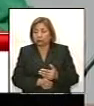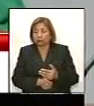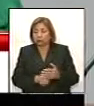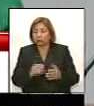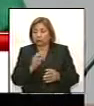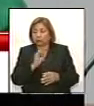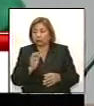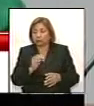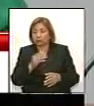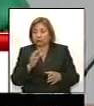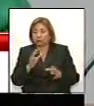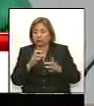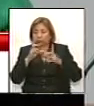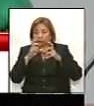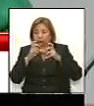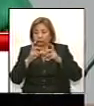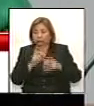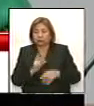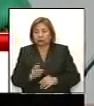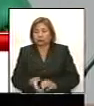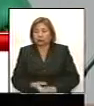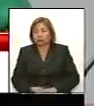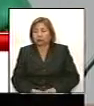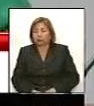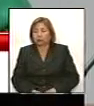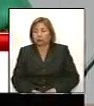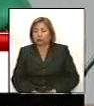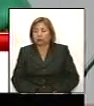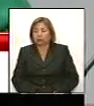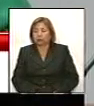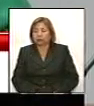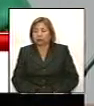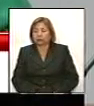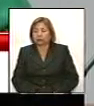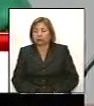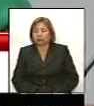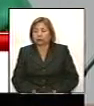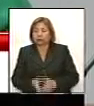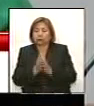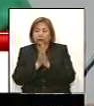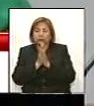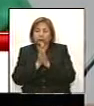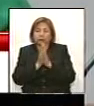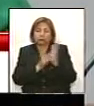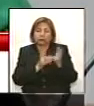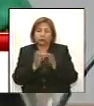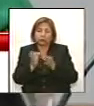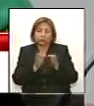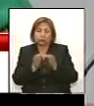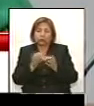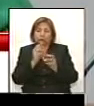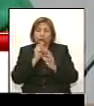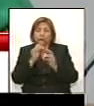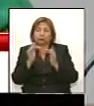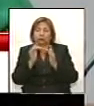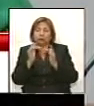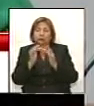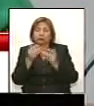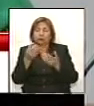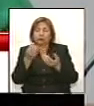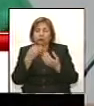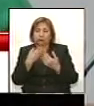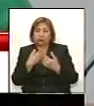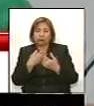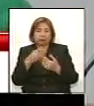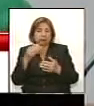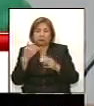había, no tomamos pantallazo, ese fue nuestro error. No tomamos pantallazo y pedimos explicaciones de por qué no se le había contactado. Y claro, lo que nos dijeron es que su